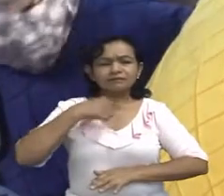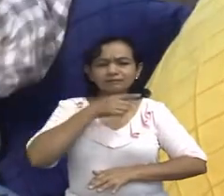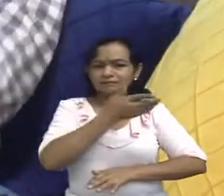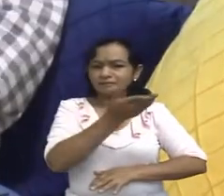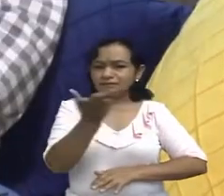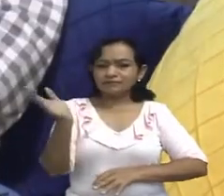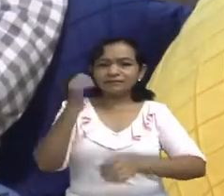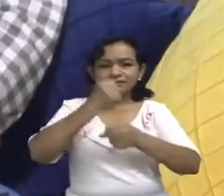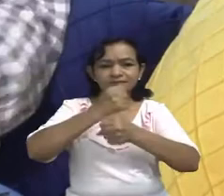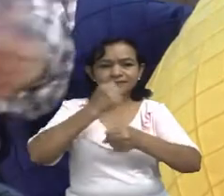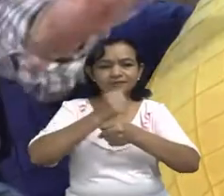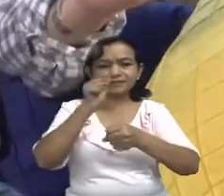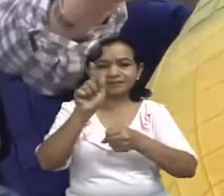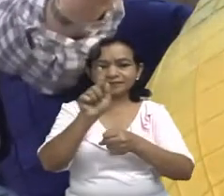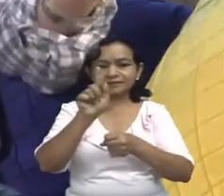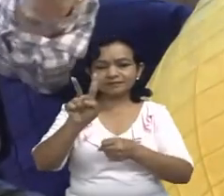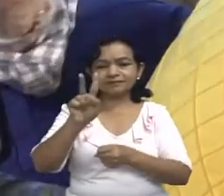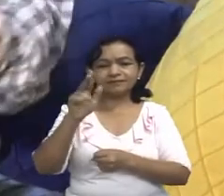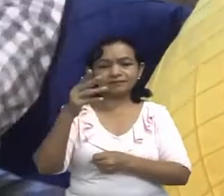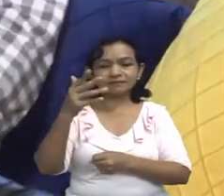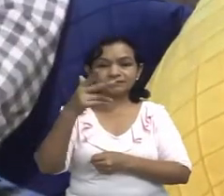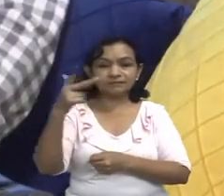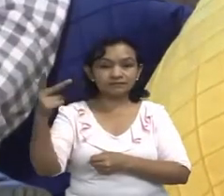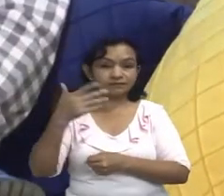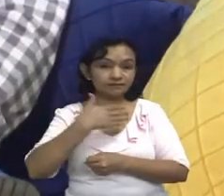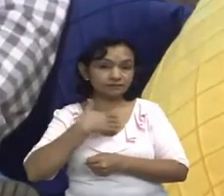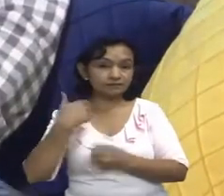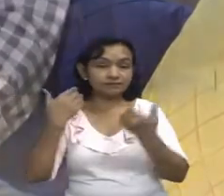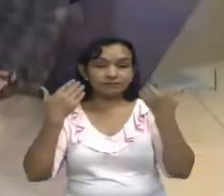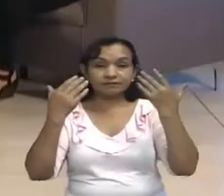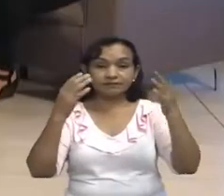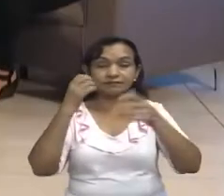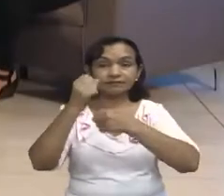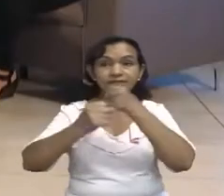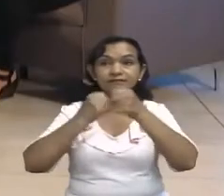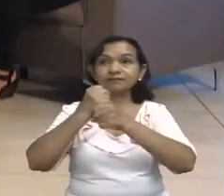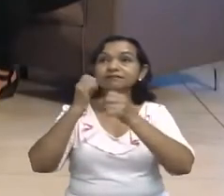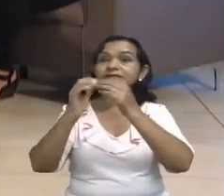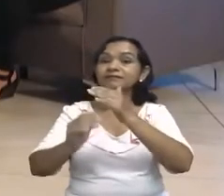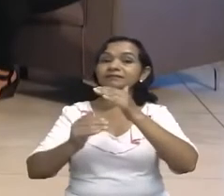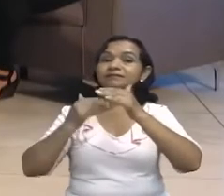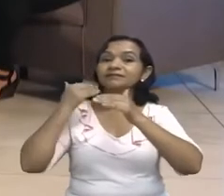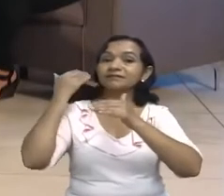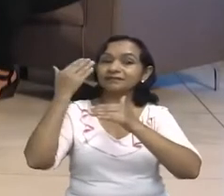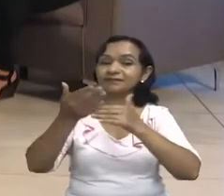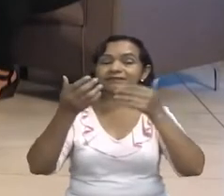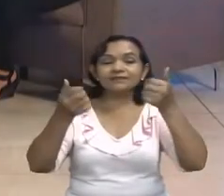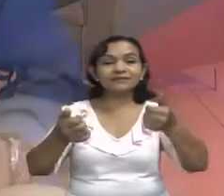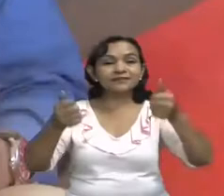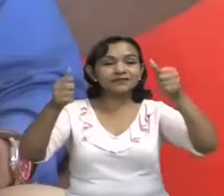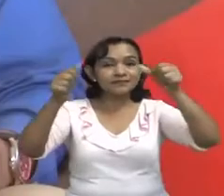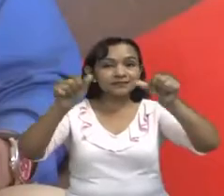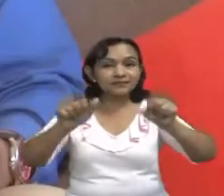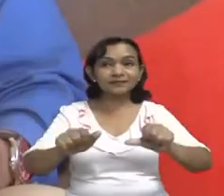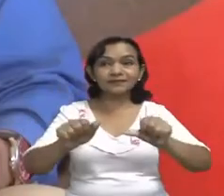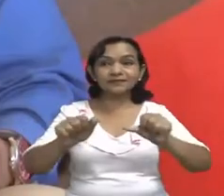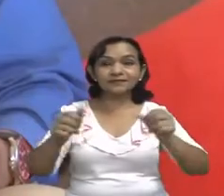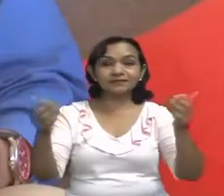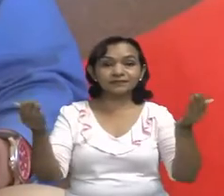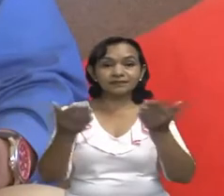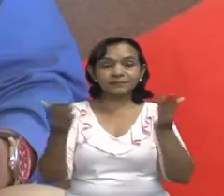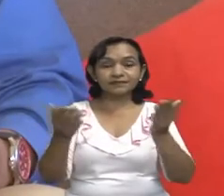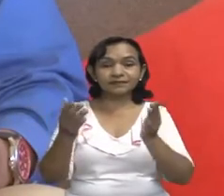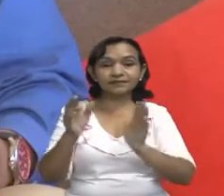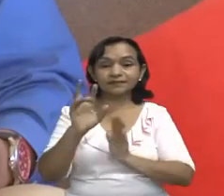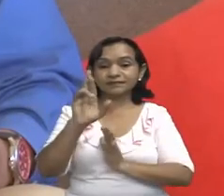ustedes ahora en mejores condiciones, creo yo, ¿verdad? Y después de estos años. Totalmente de acuerdo. A partir de eso, pues precisamente uno de los